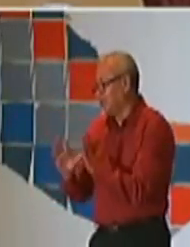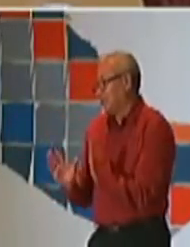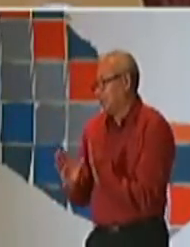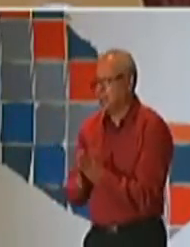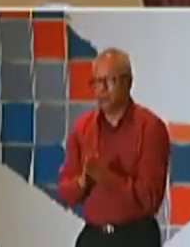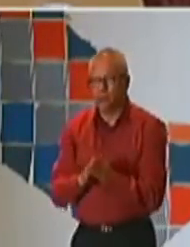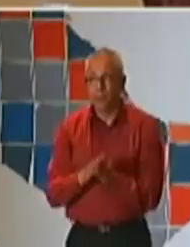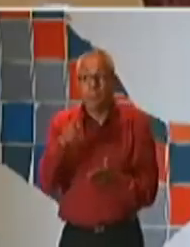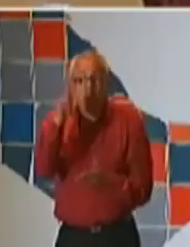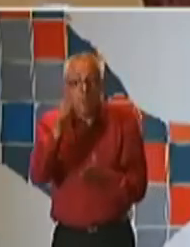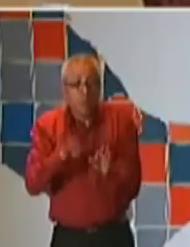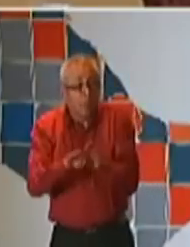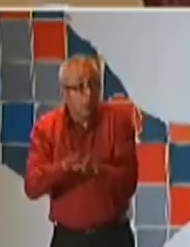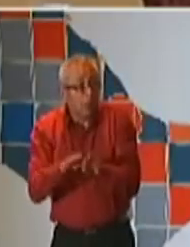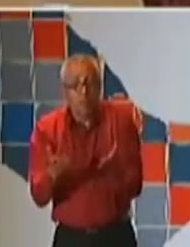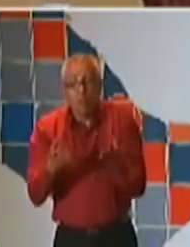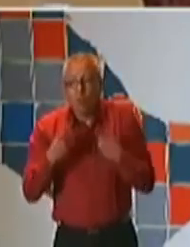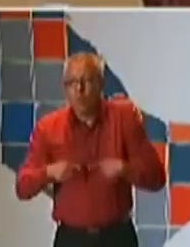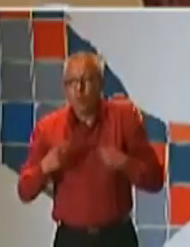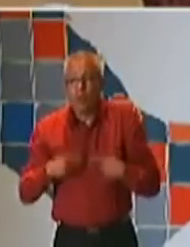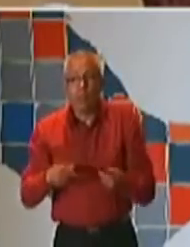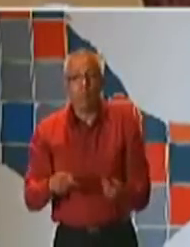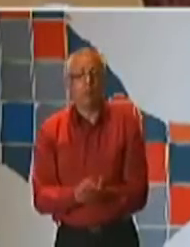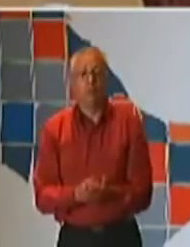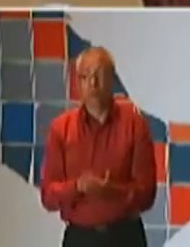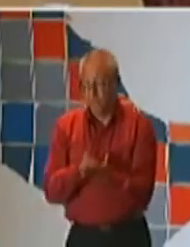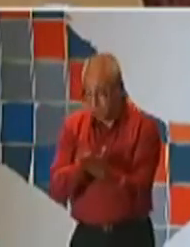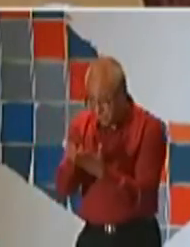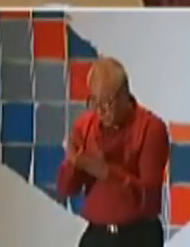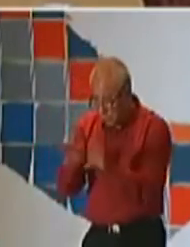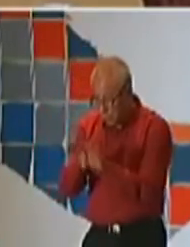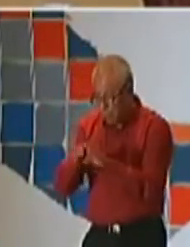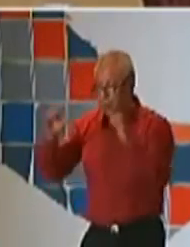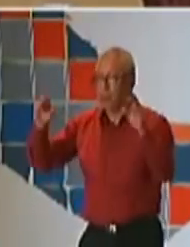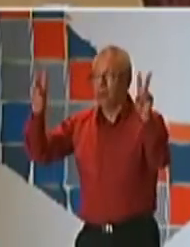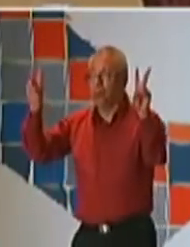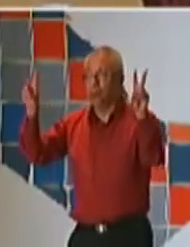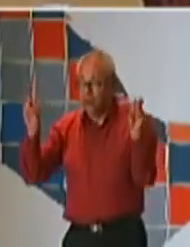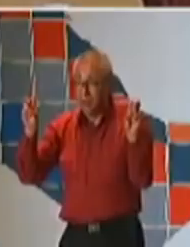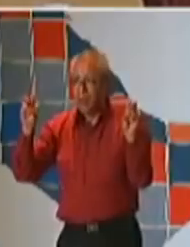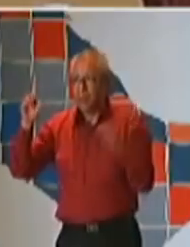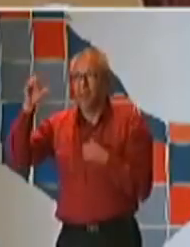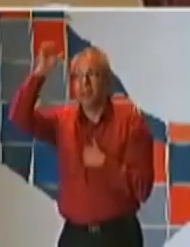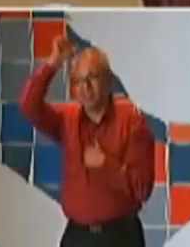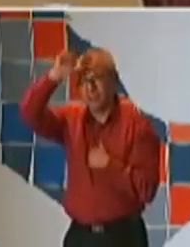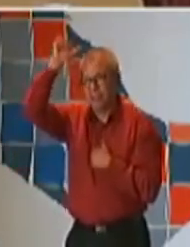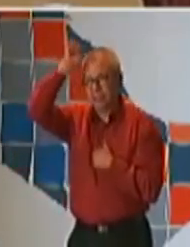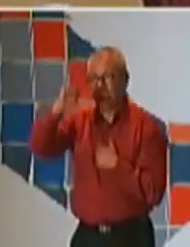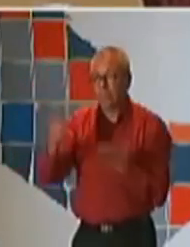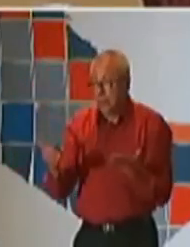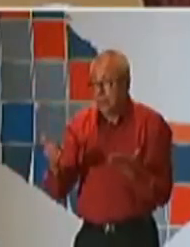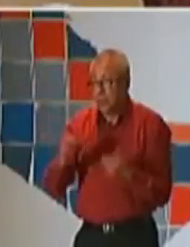de los trabajadores serán de aquí a poco un tema para arqueólogos no más que recuerdos de